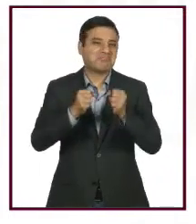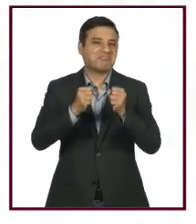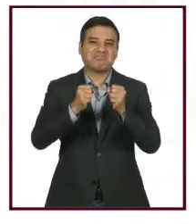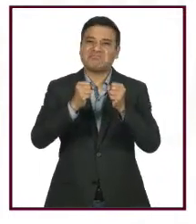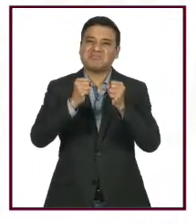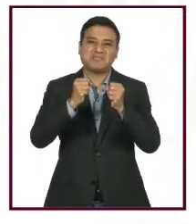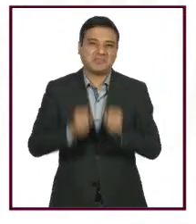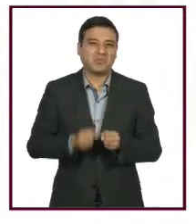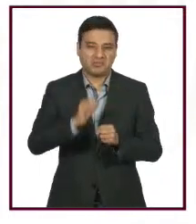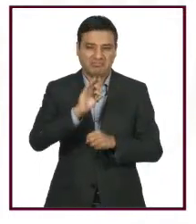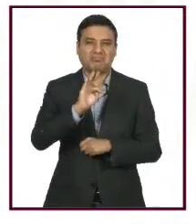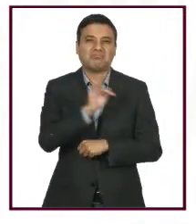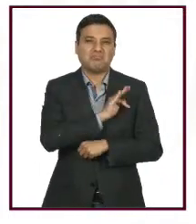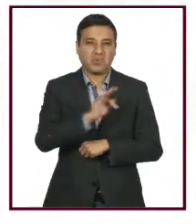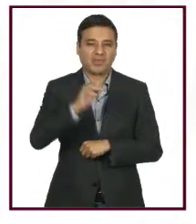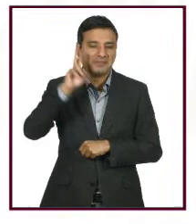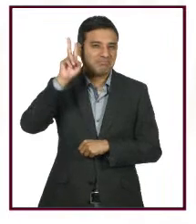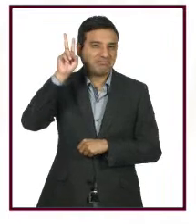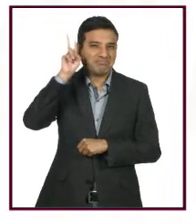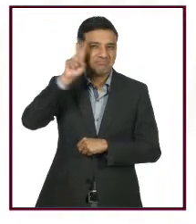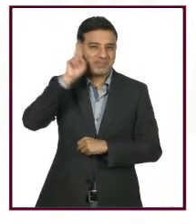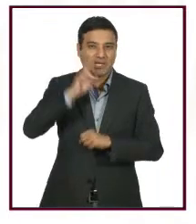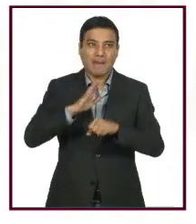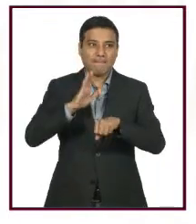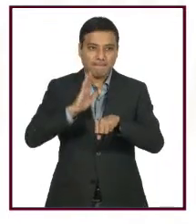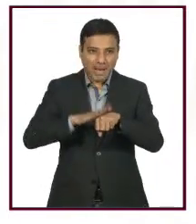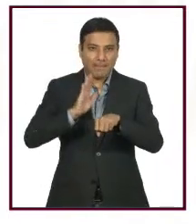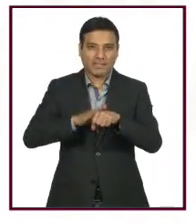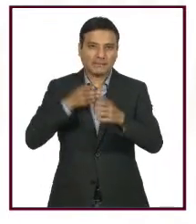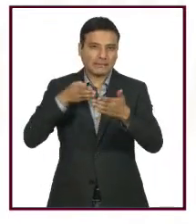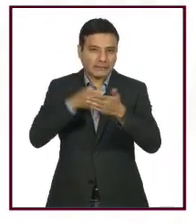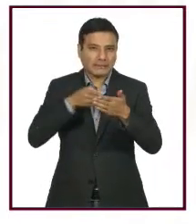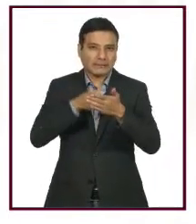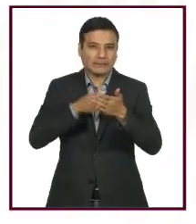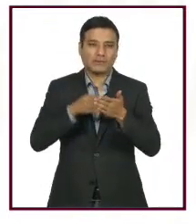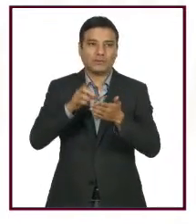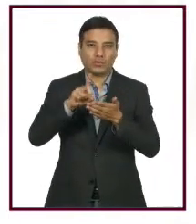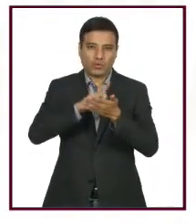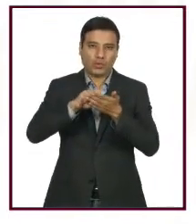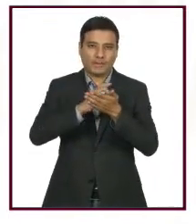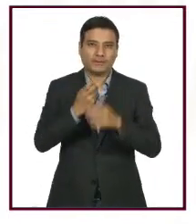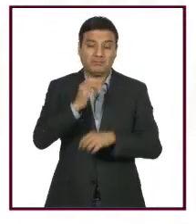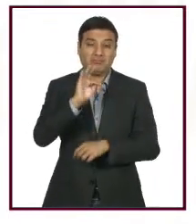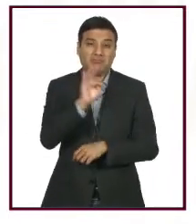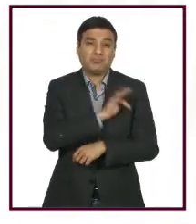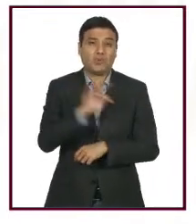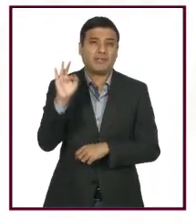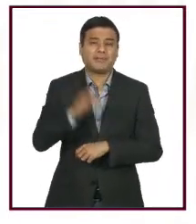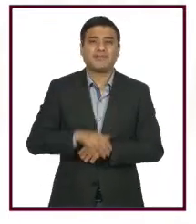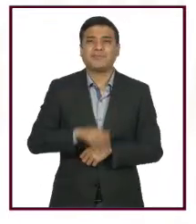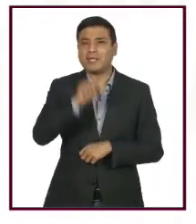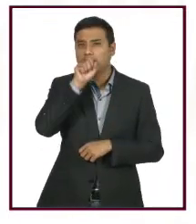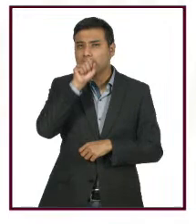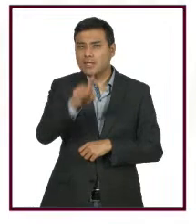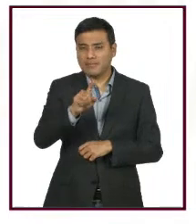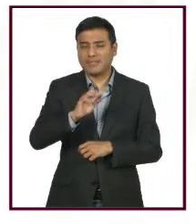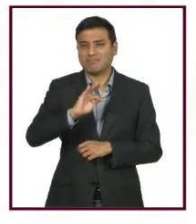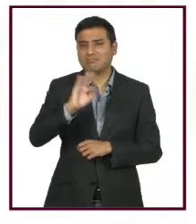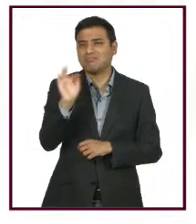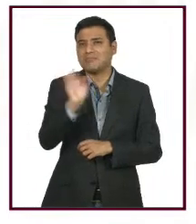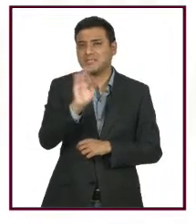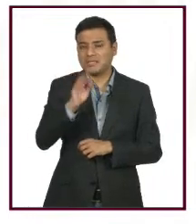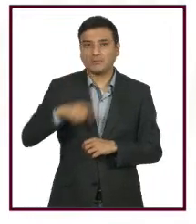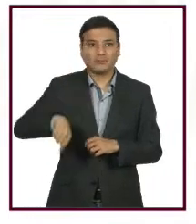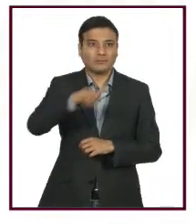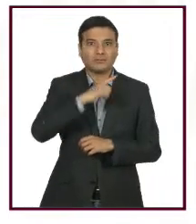vez necesiten más y más consumir esta sustancia. También puede haber esta hipervigilancia, no estar como